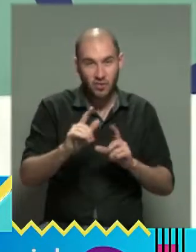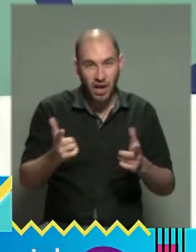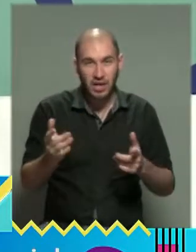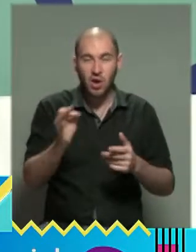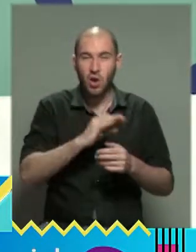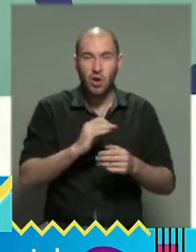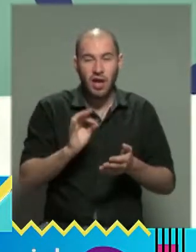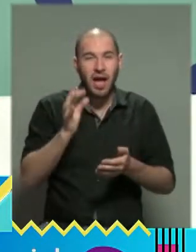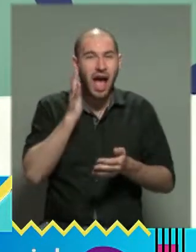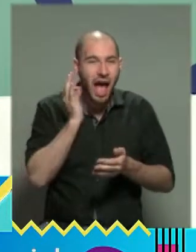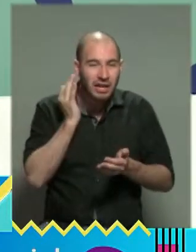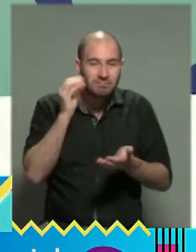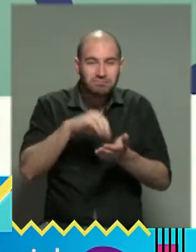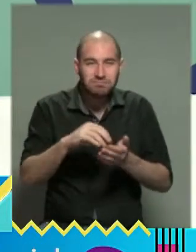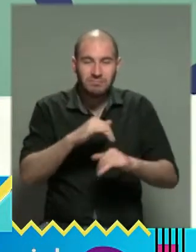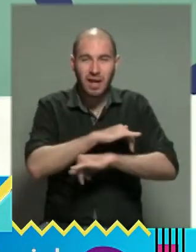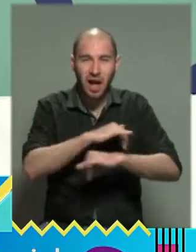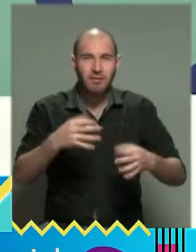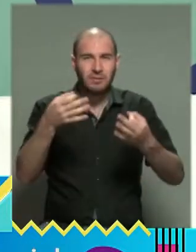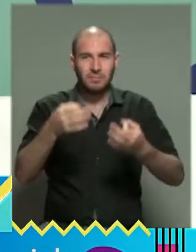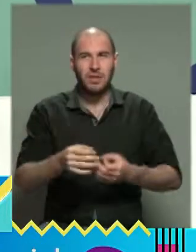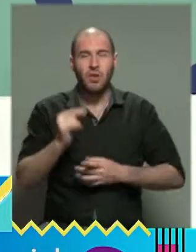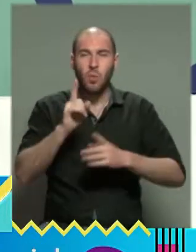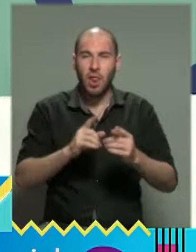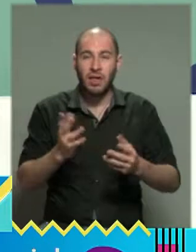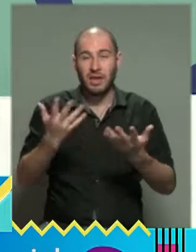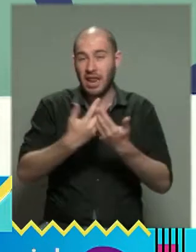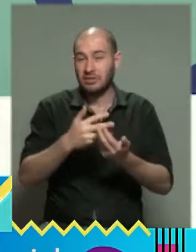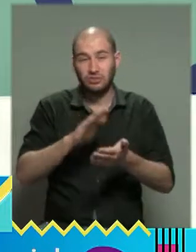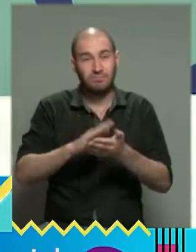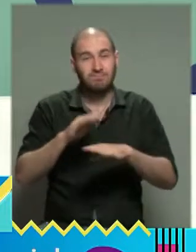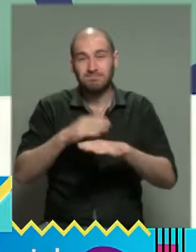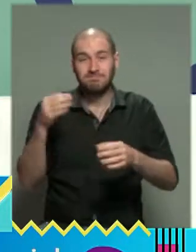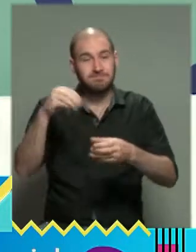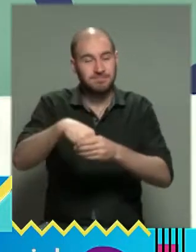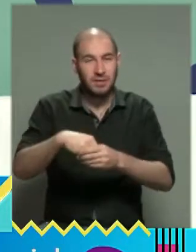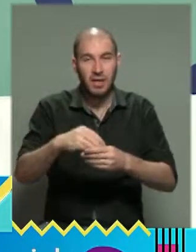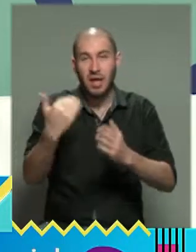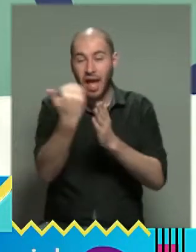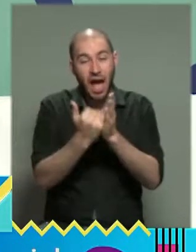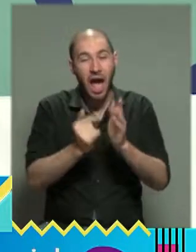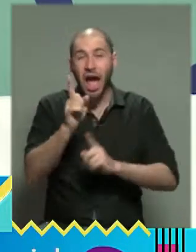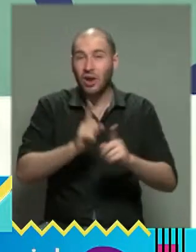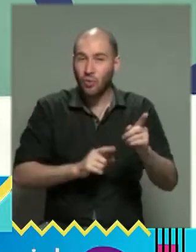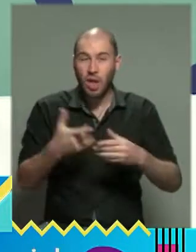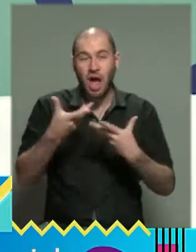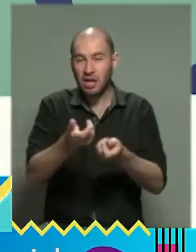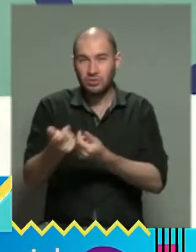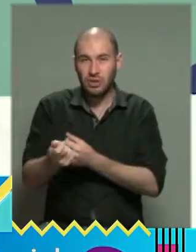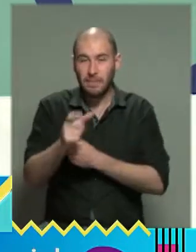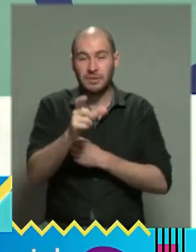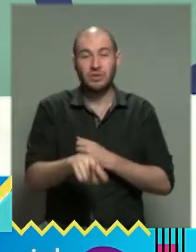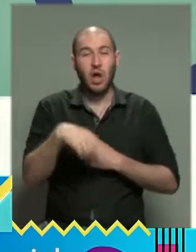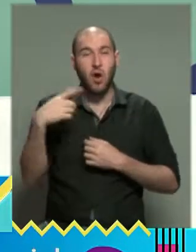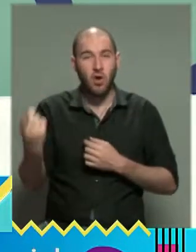ponemos este granito de arena dando un mensaje correcto, ¿cuál sería? Involucrarse en algún estamento donde podamos ayudar a que